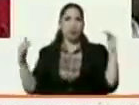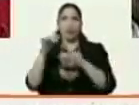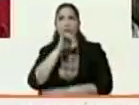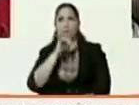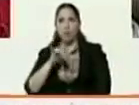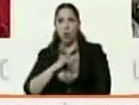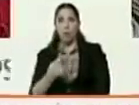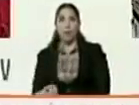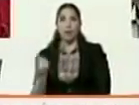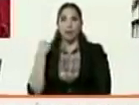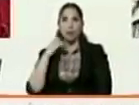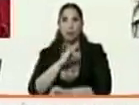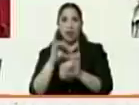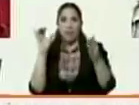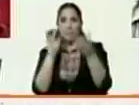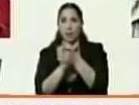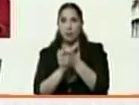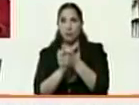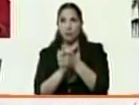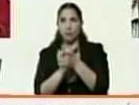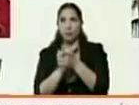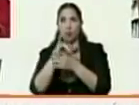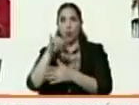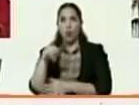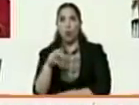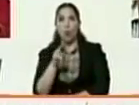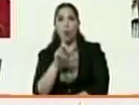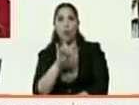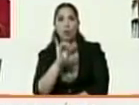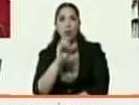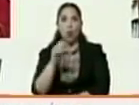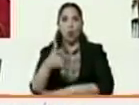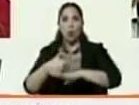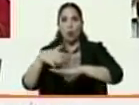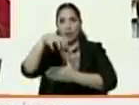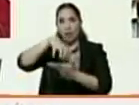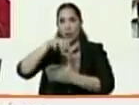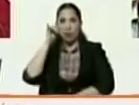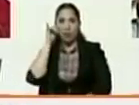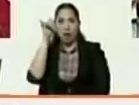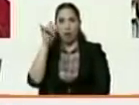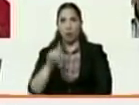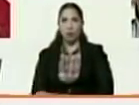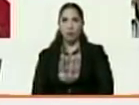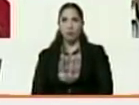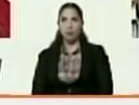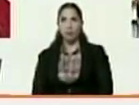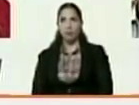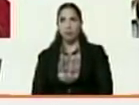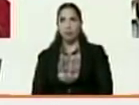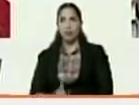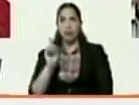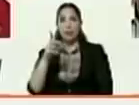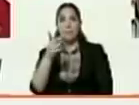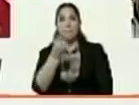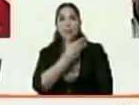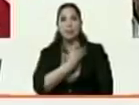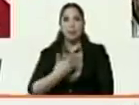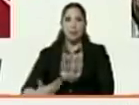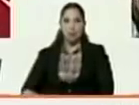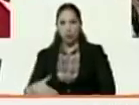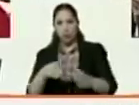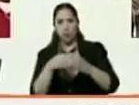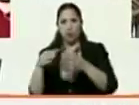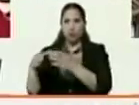ayer el compañero Julio León Heredia, gobernador del estado Yaracuy, pero además vicepresidente de organización